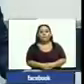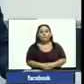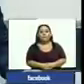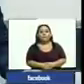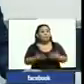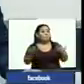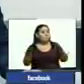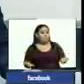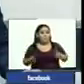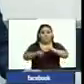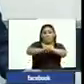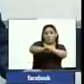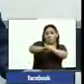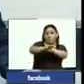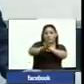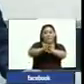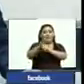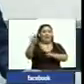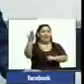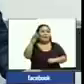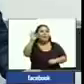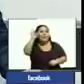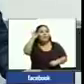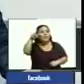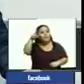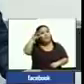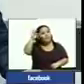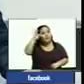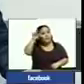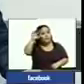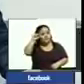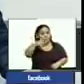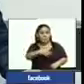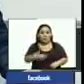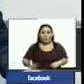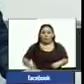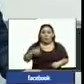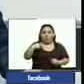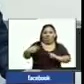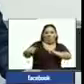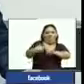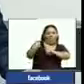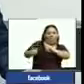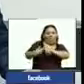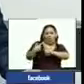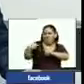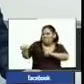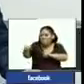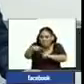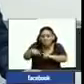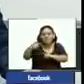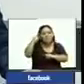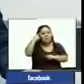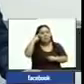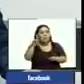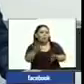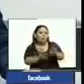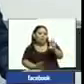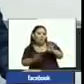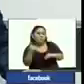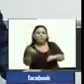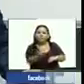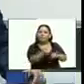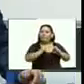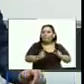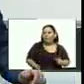Y tras la publicación del expresidente de la República, Mauricio Funes, de supuestamente ser víctima de persecución, algunos funcionarios han